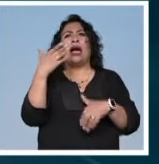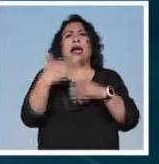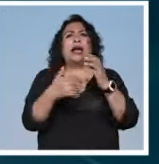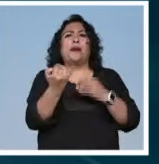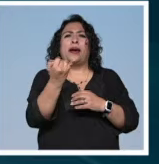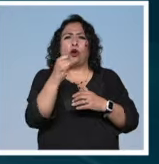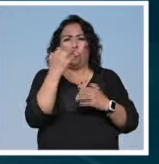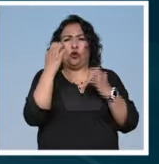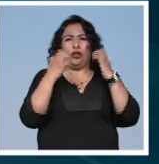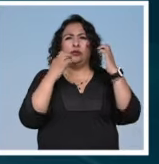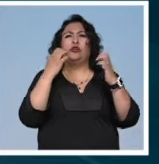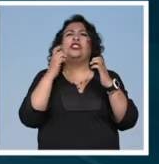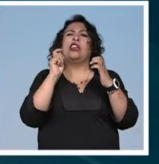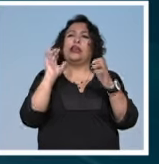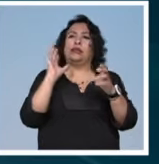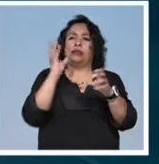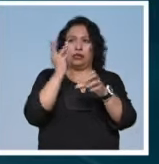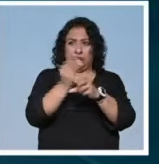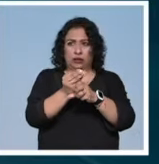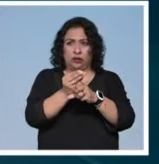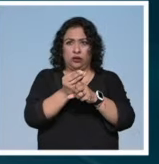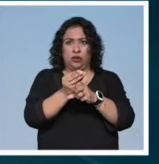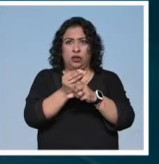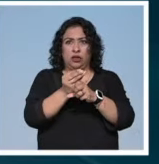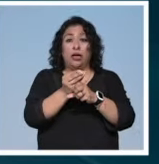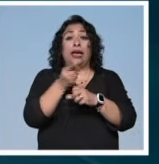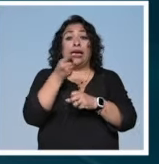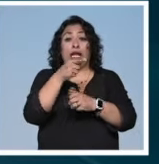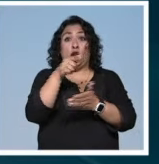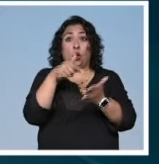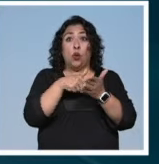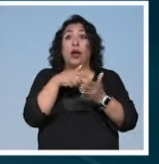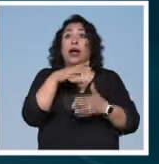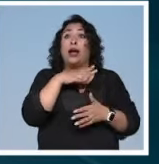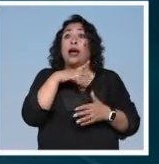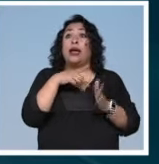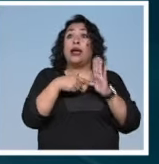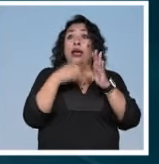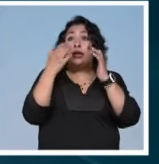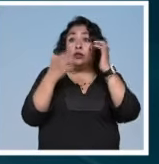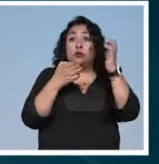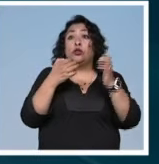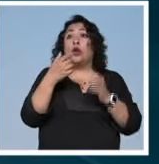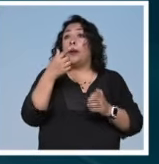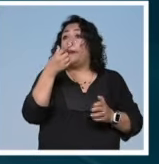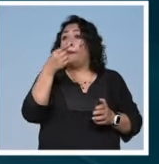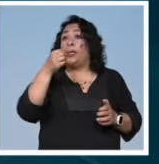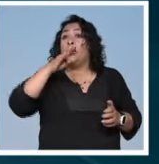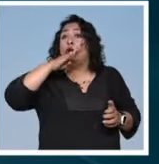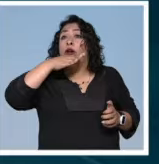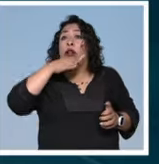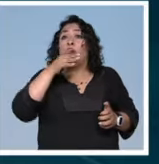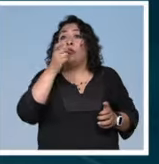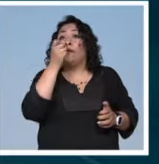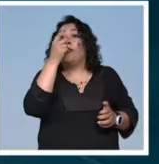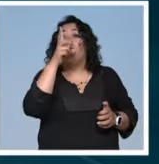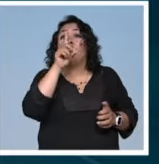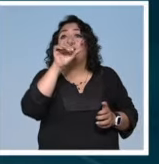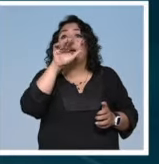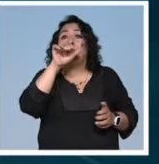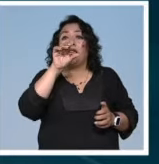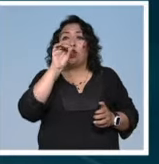una exposición retrospectiva. Este recinto recibirá la muestra Pico y Elote de Damián Ortega, así como